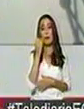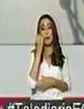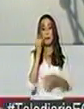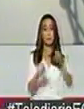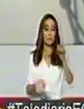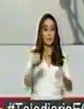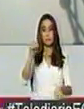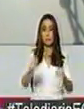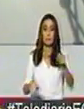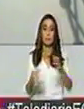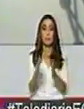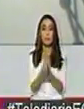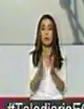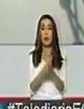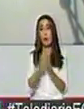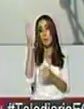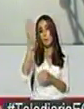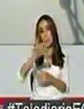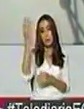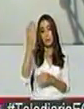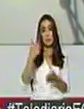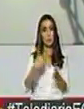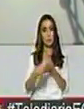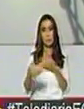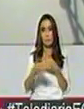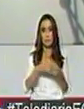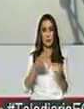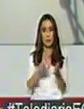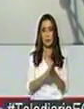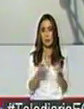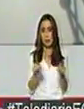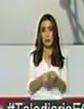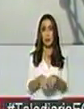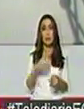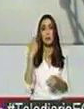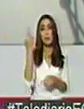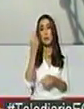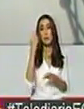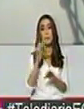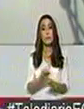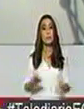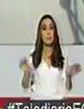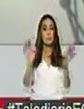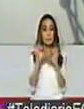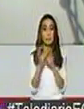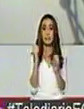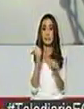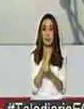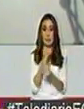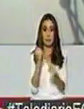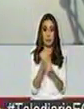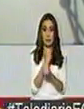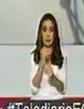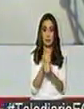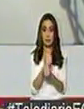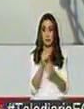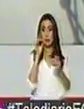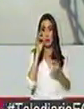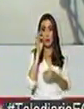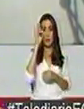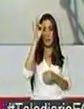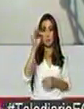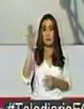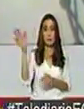un betonero, ser un maestro, creo que merecemos un pecado. También lo merecemos de que ser parte de, porque queremos